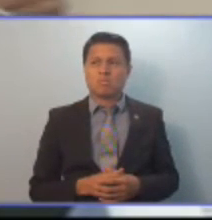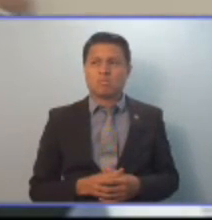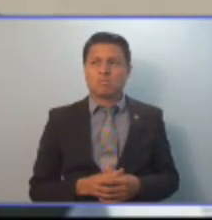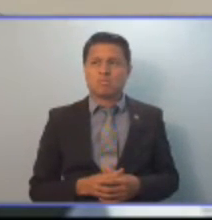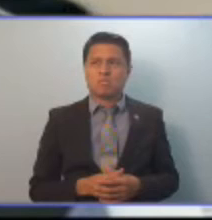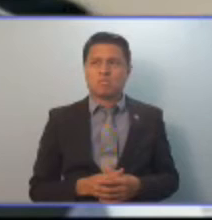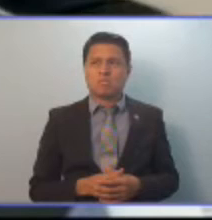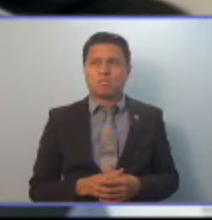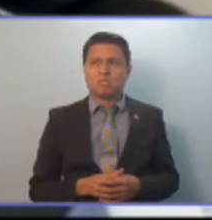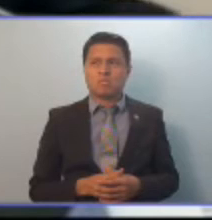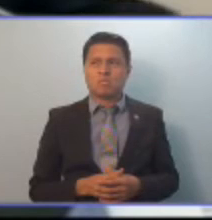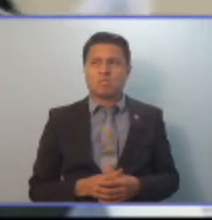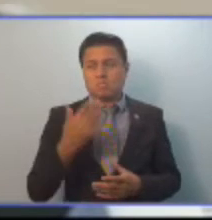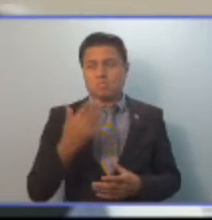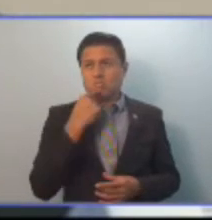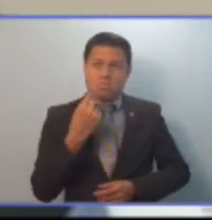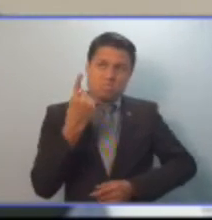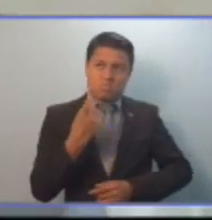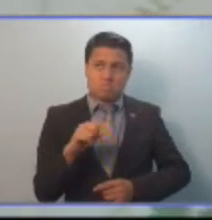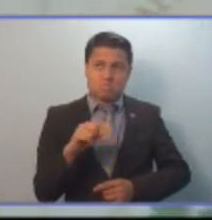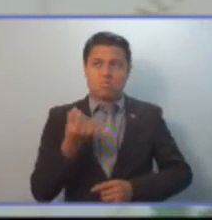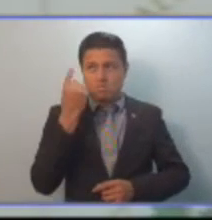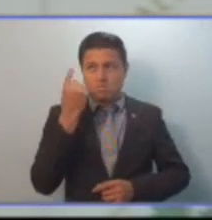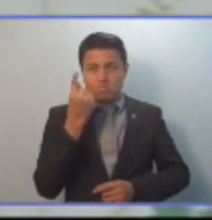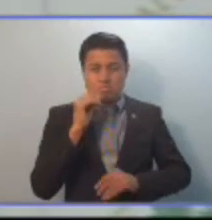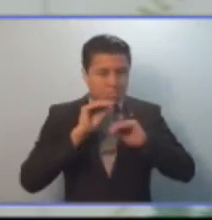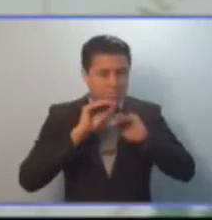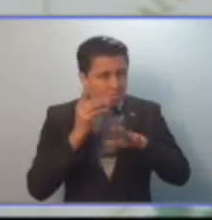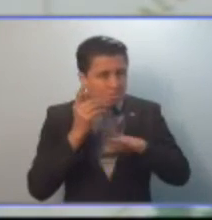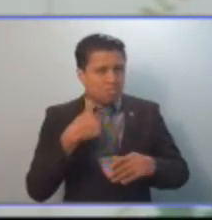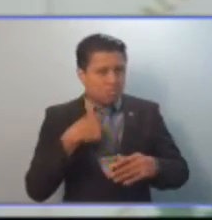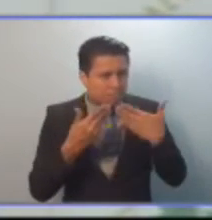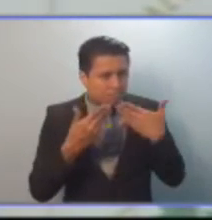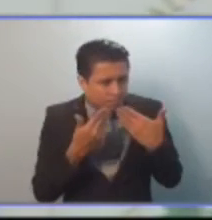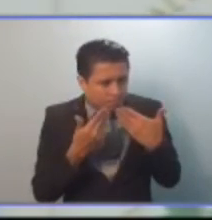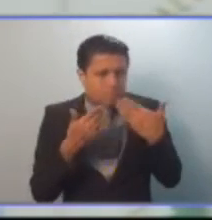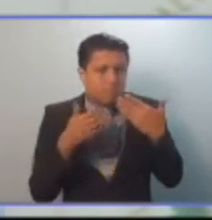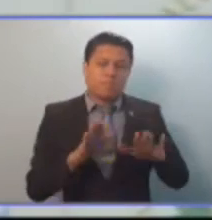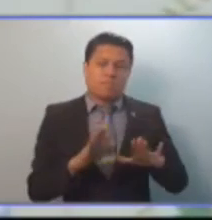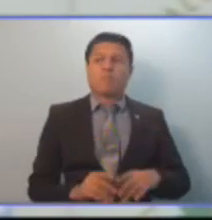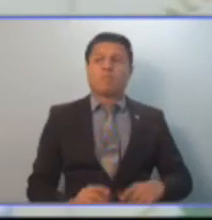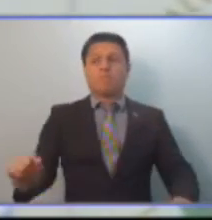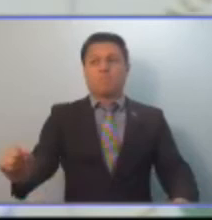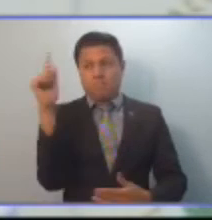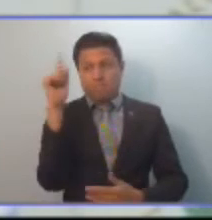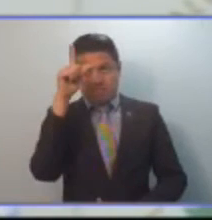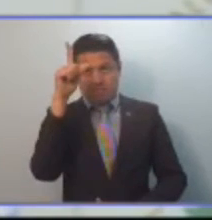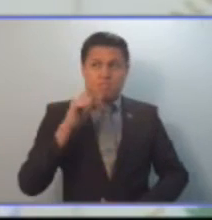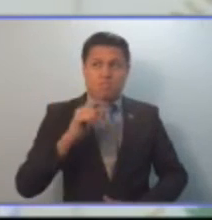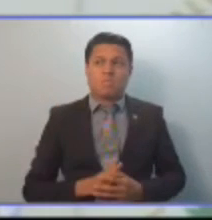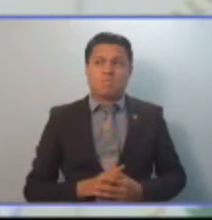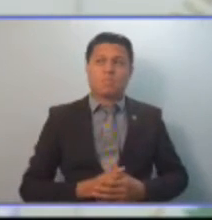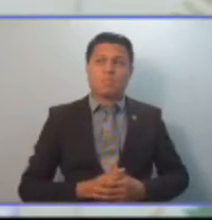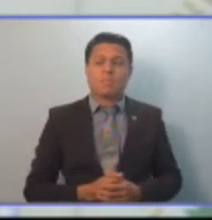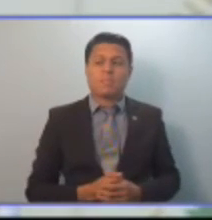No sé si el que me entrevistó pudo captar, pero la idea era que,